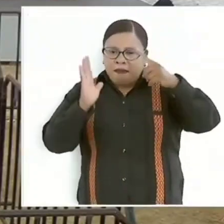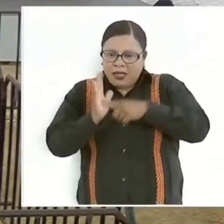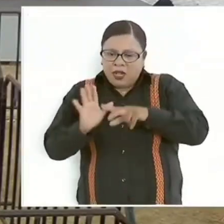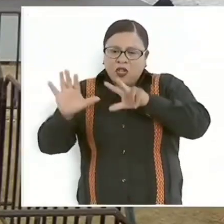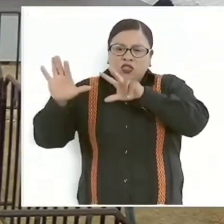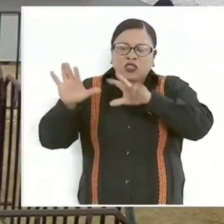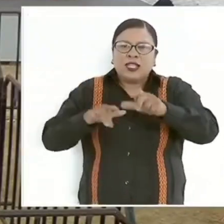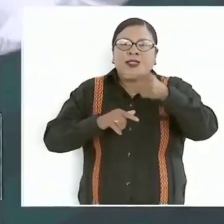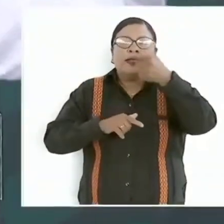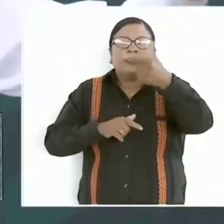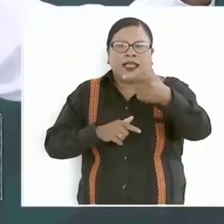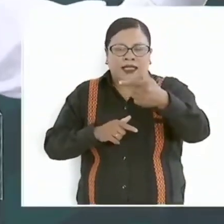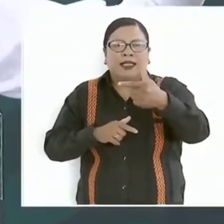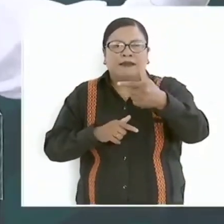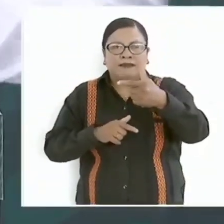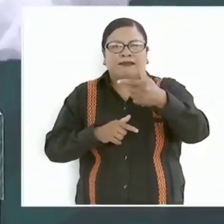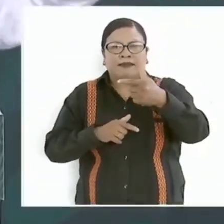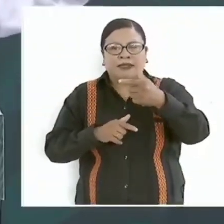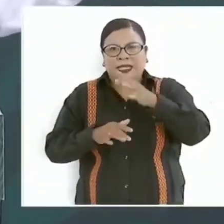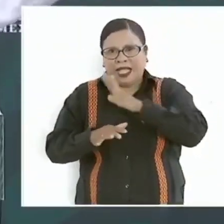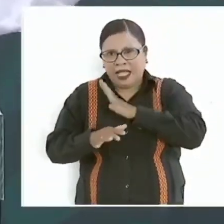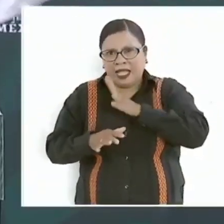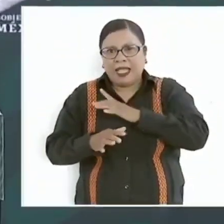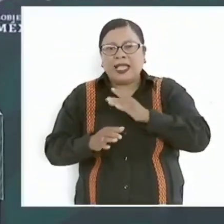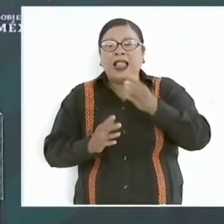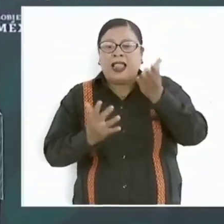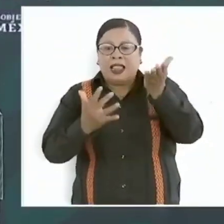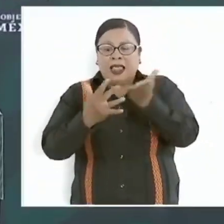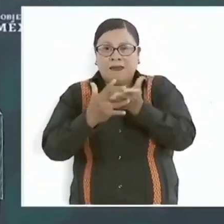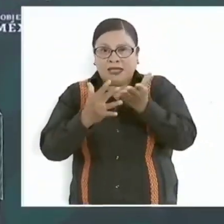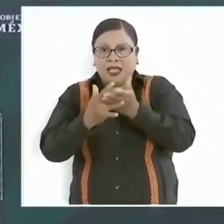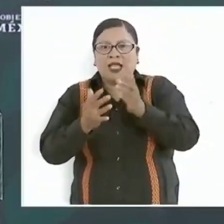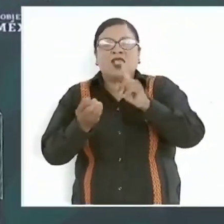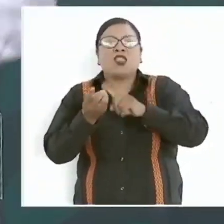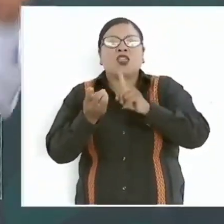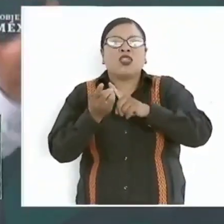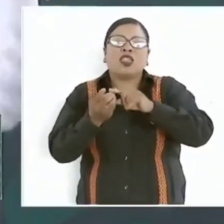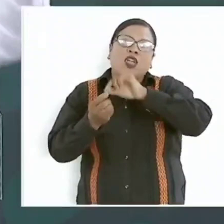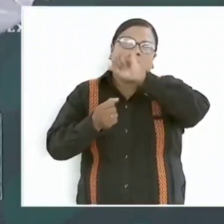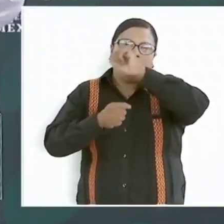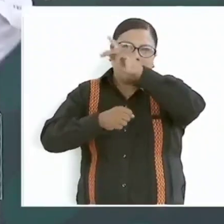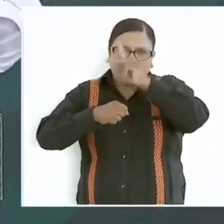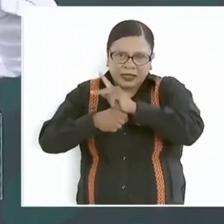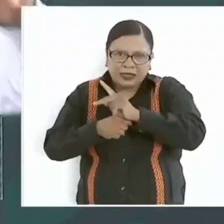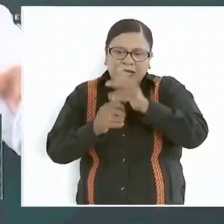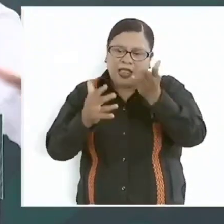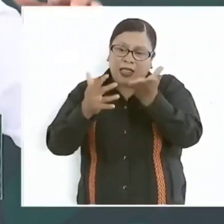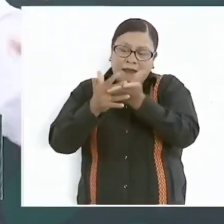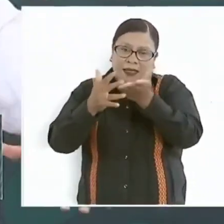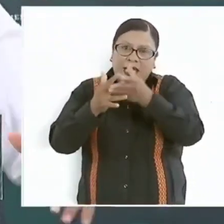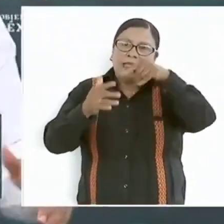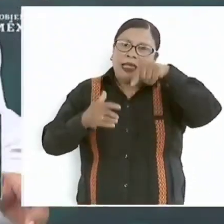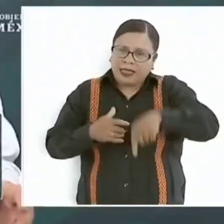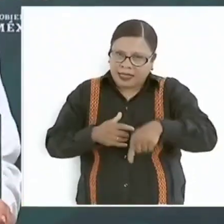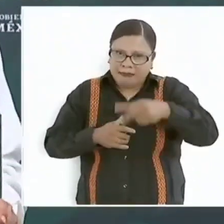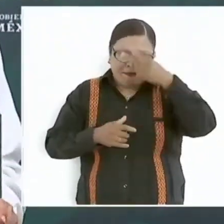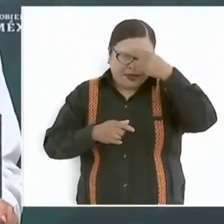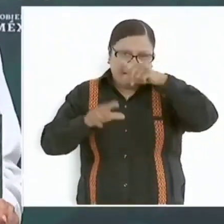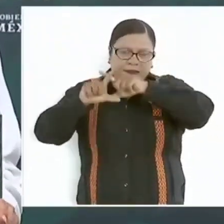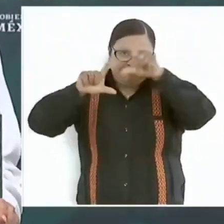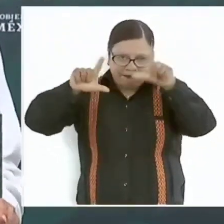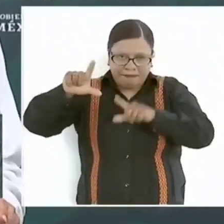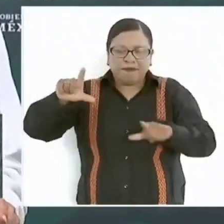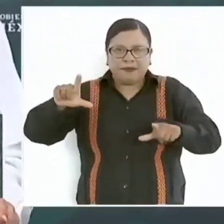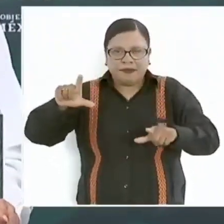1,807 claves, ya. La mitad compradas en países del extranjero y la otra mitad aquí en